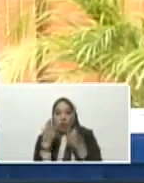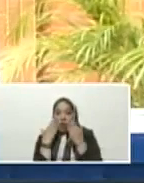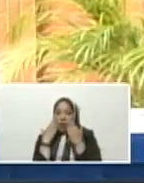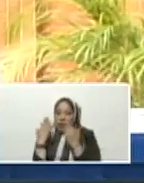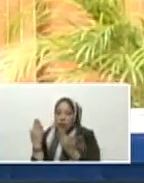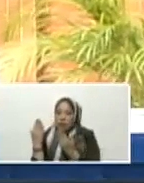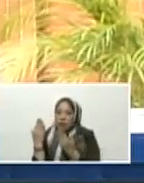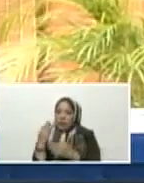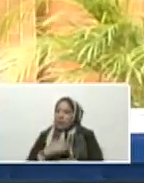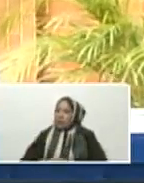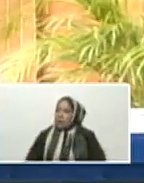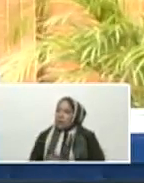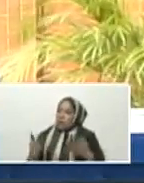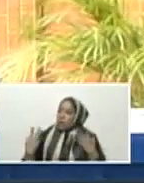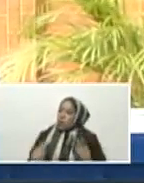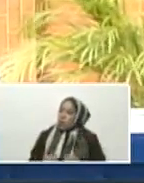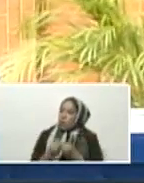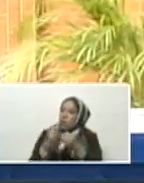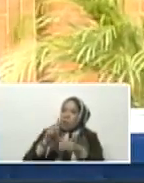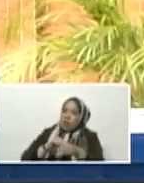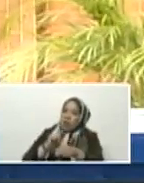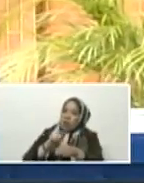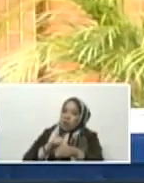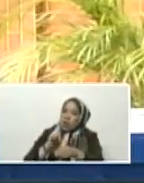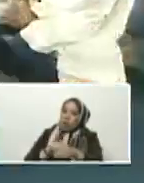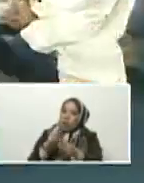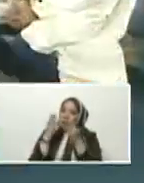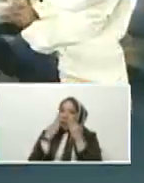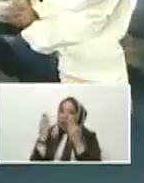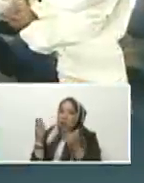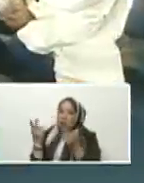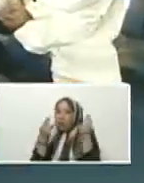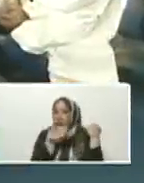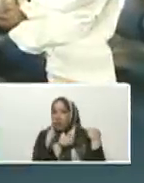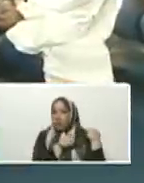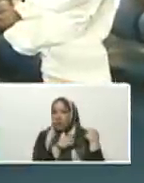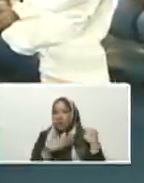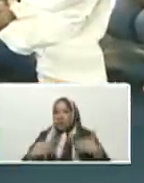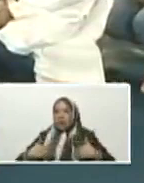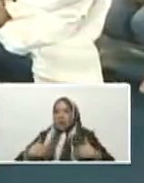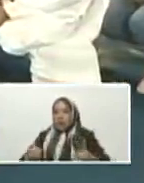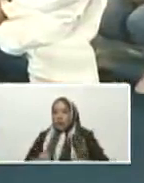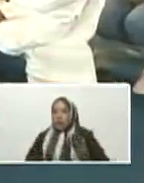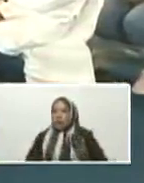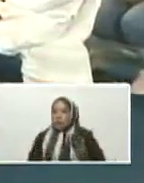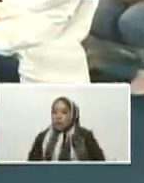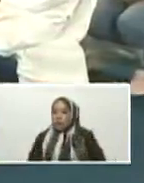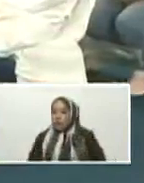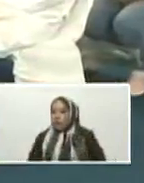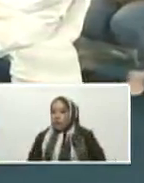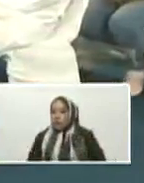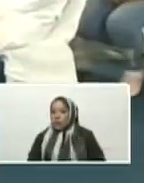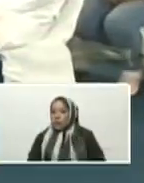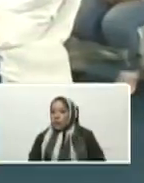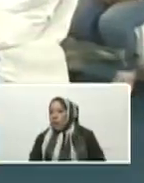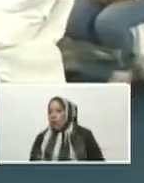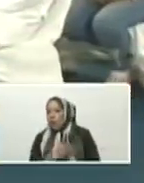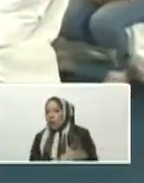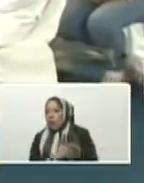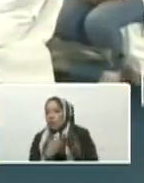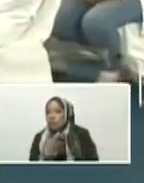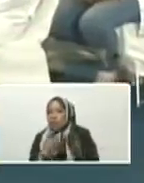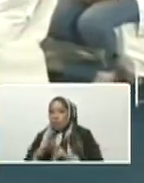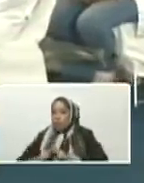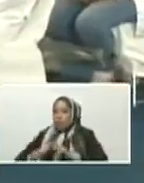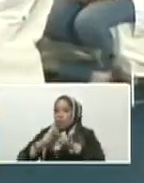Heredia, junto al doctor Ramón Alfredo Trejo, Autoridad Única de Salud, precisamente para proceder a